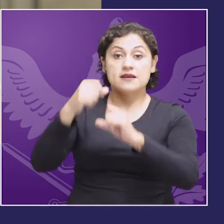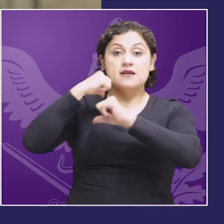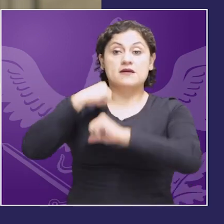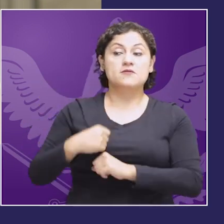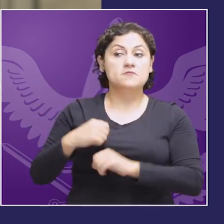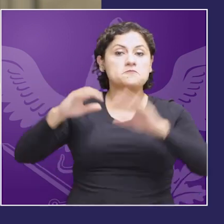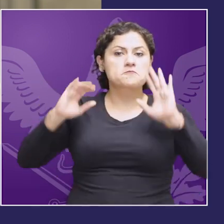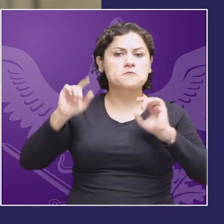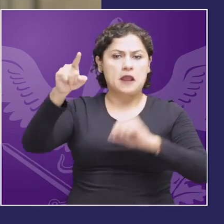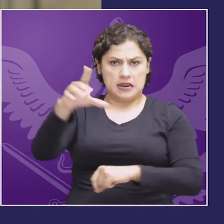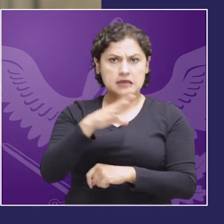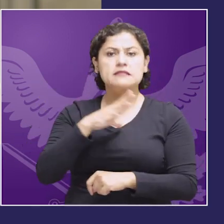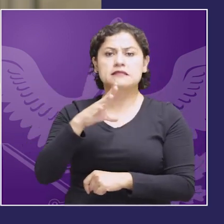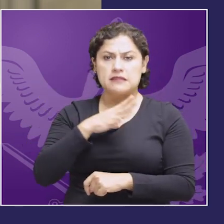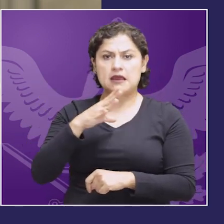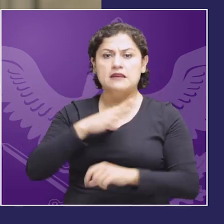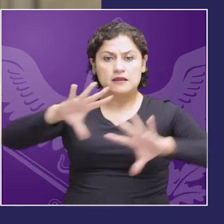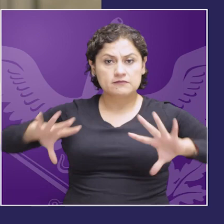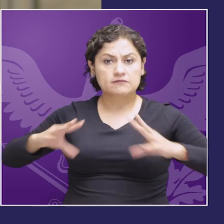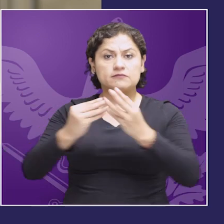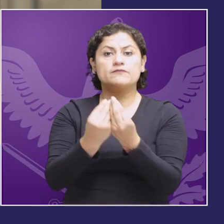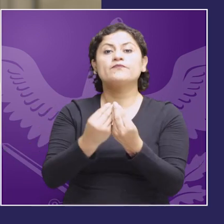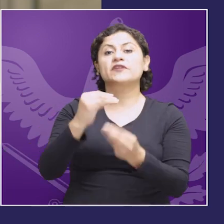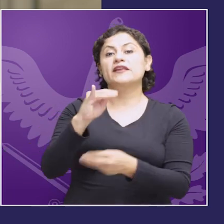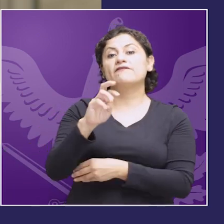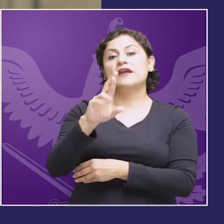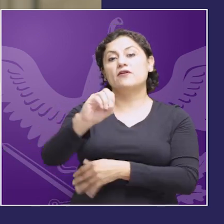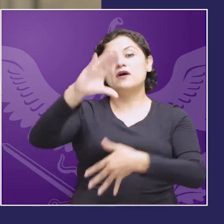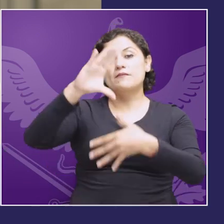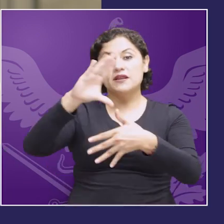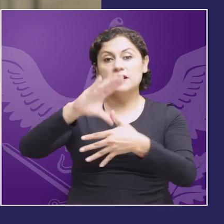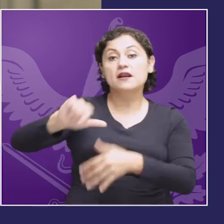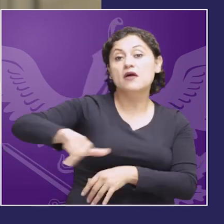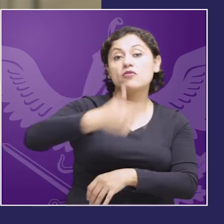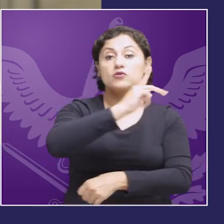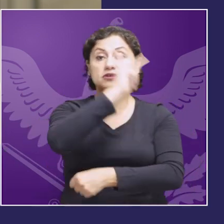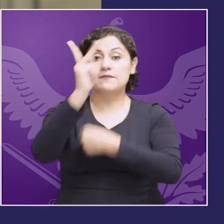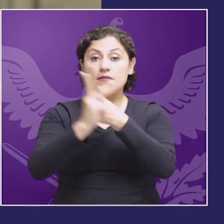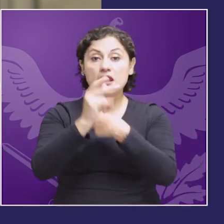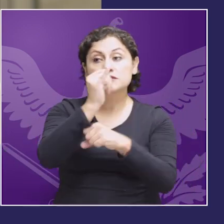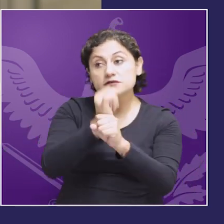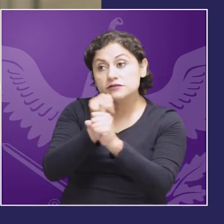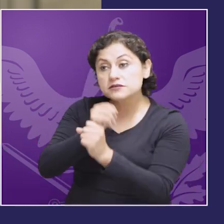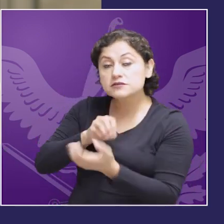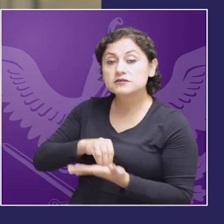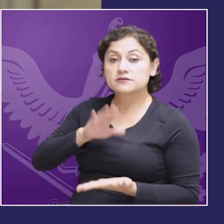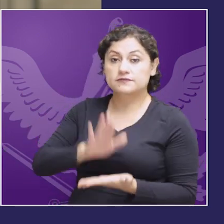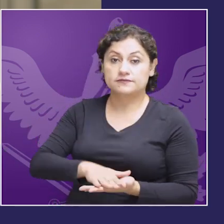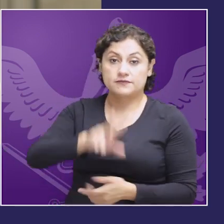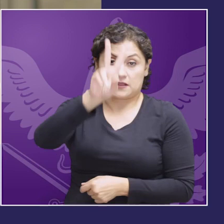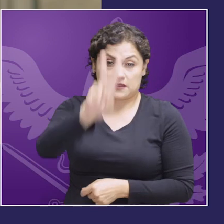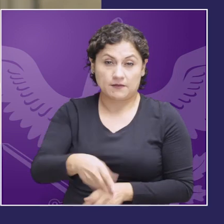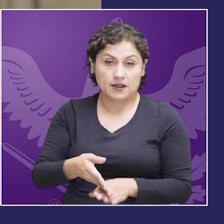figura legislada, aportó igualmente datos, por lo tanto se obtuvo información de 12 países de la región